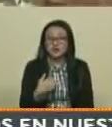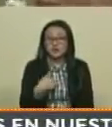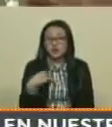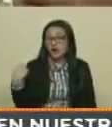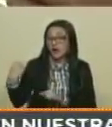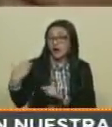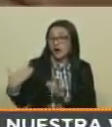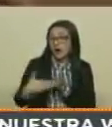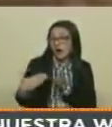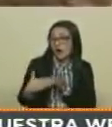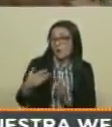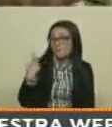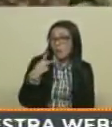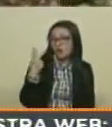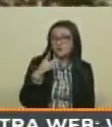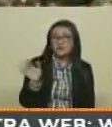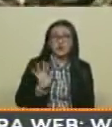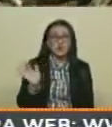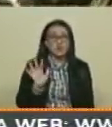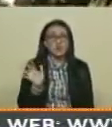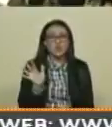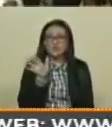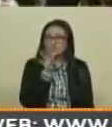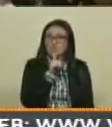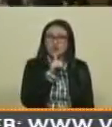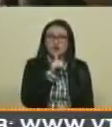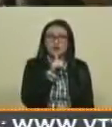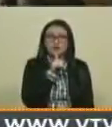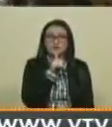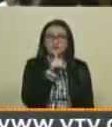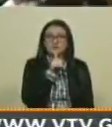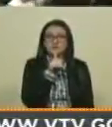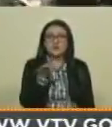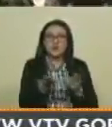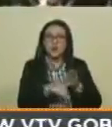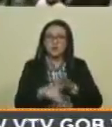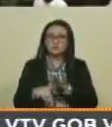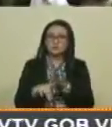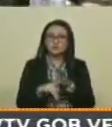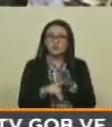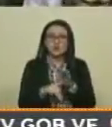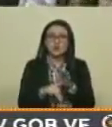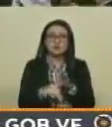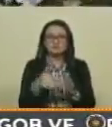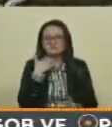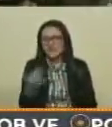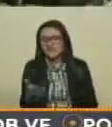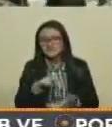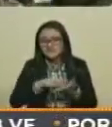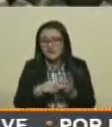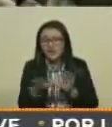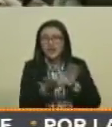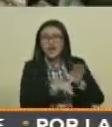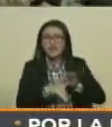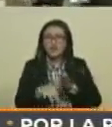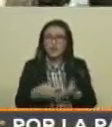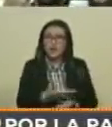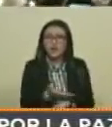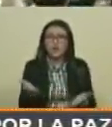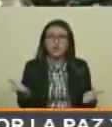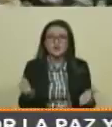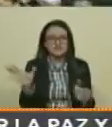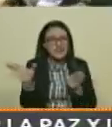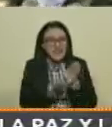perseguidos políticos. Aquí no hay perseguidos políticos de la corrupción, son vulgarmente ladrones,